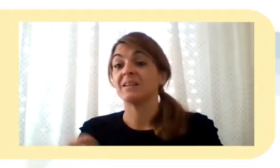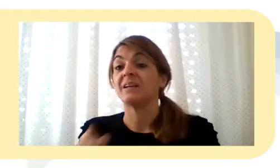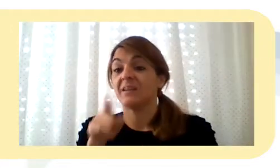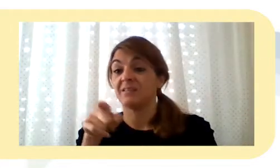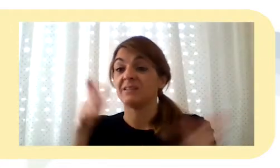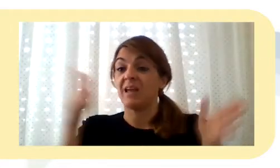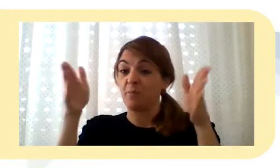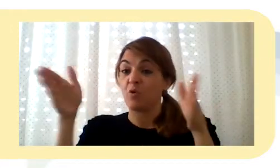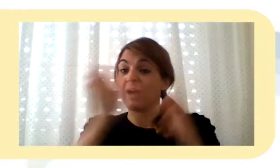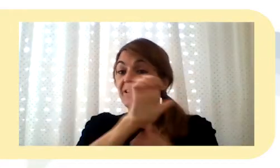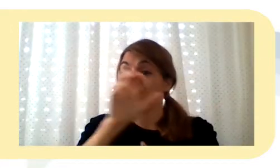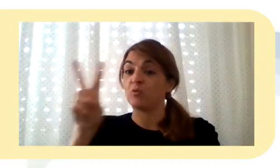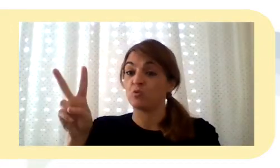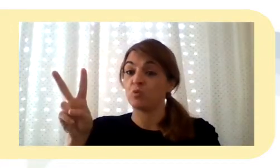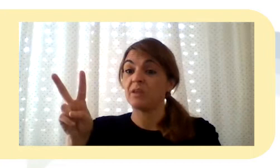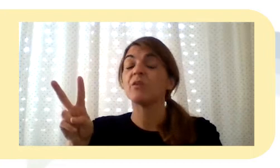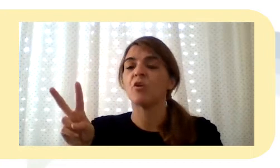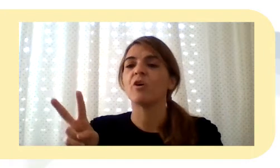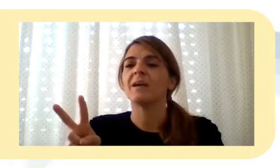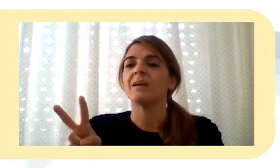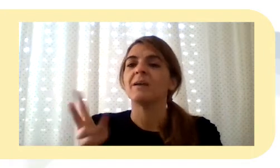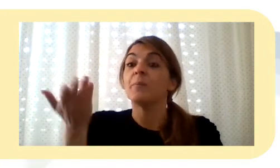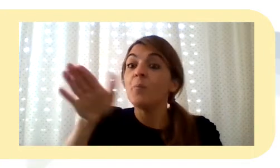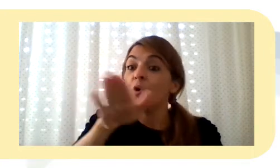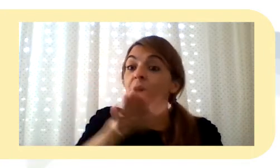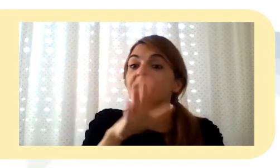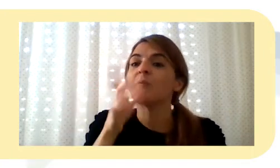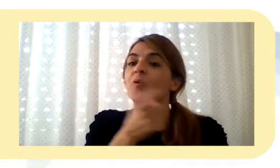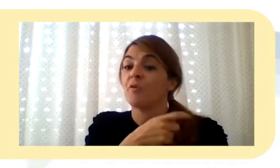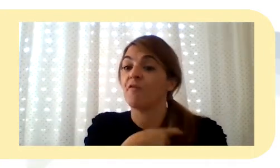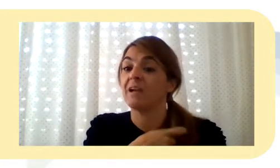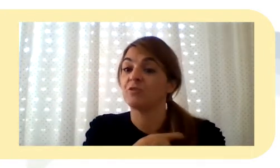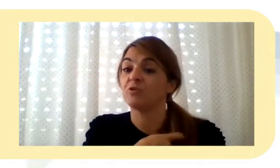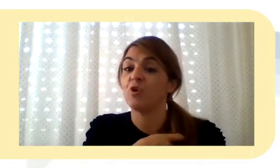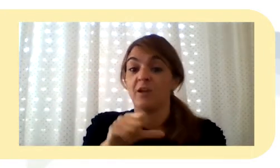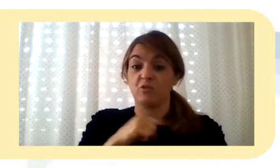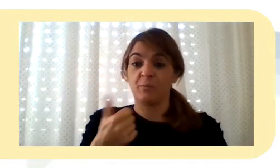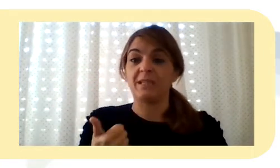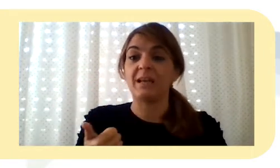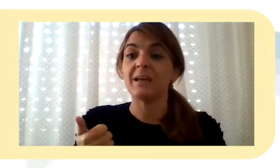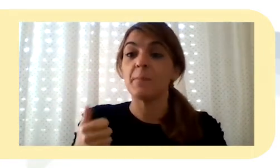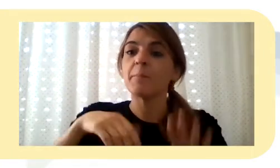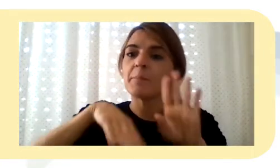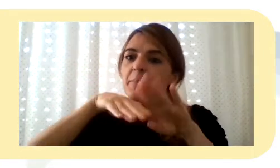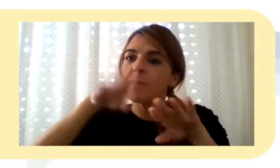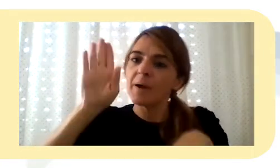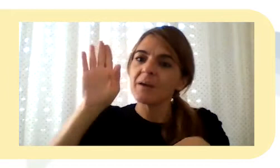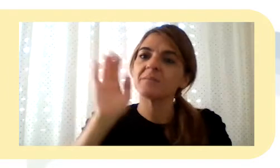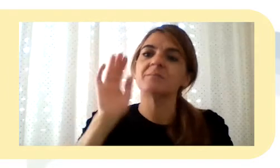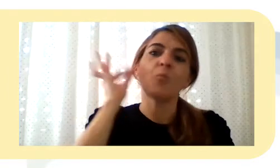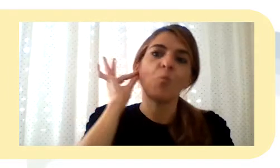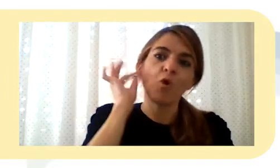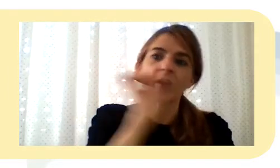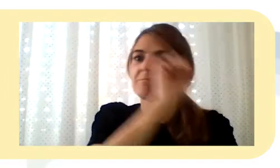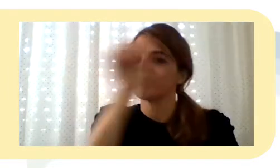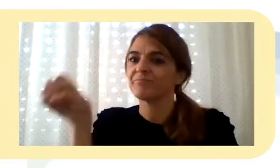Estados Unidos, es que la tasa de letalidad por infarto agudo de miocardio en los hospitales era mayor en mujeres que en hombres, es decir, morían más una vez